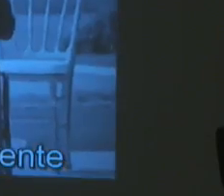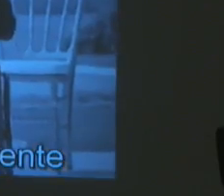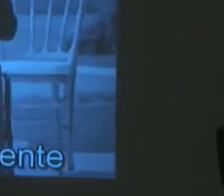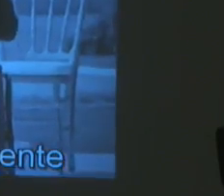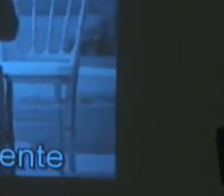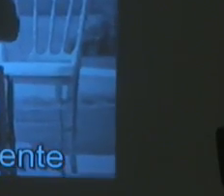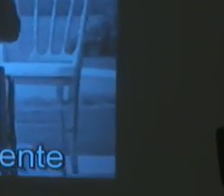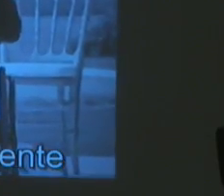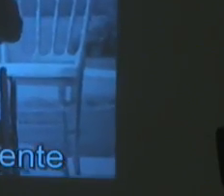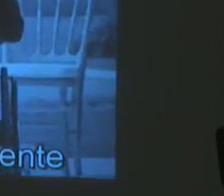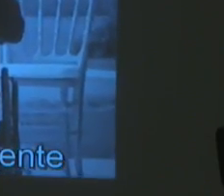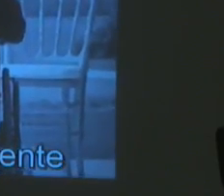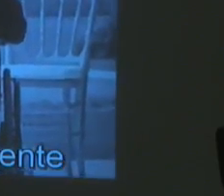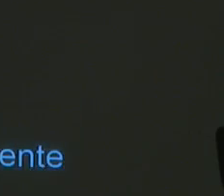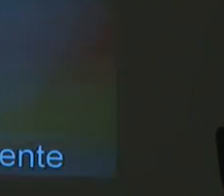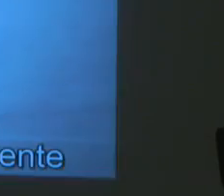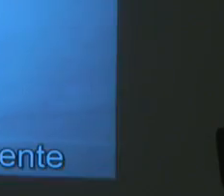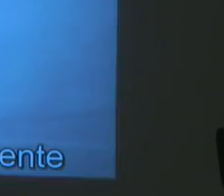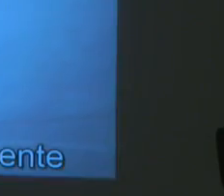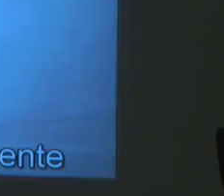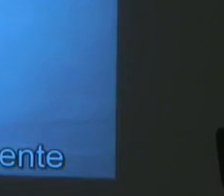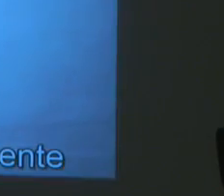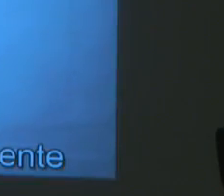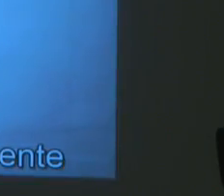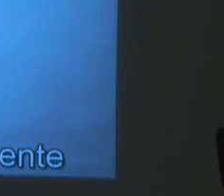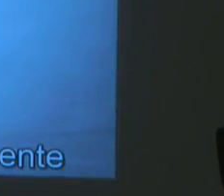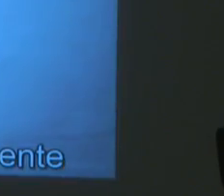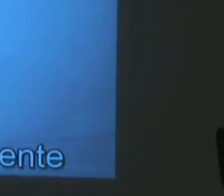leyes que realmente los tuvieran en cuenta